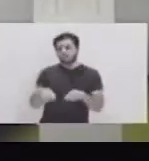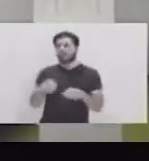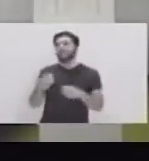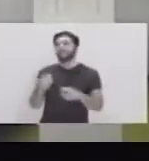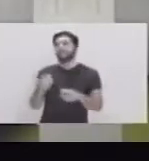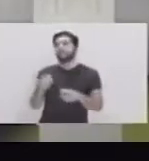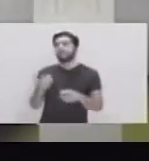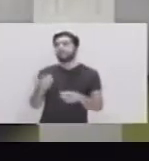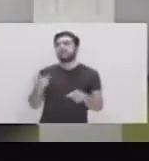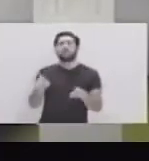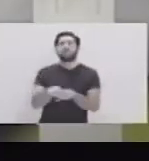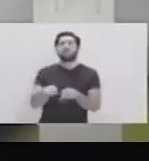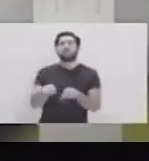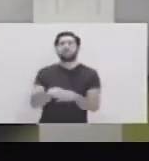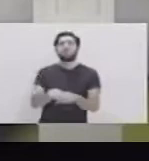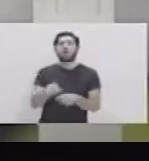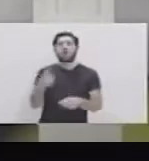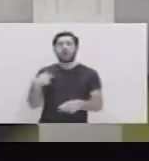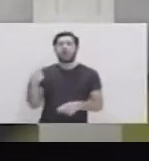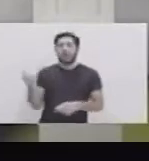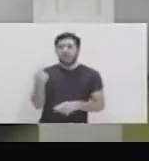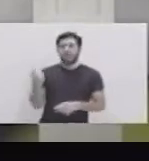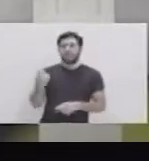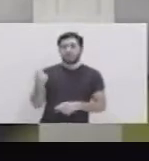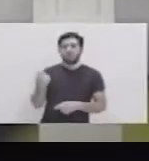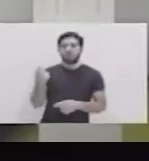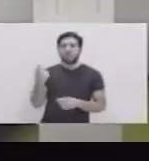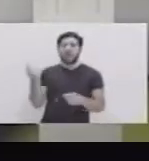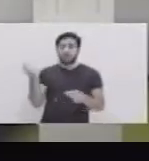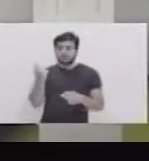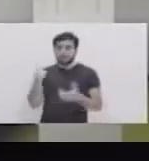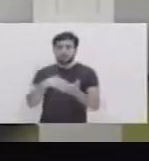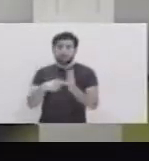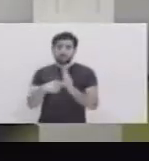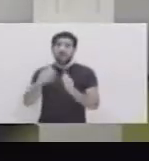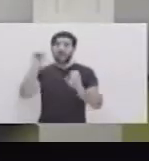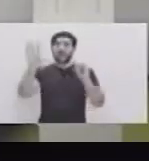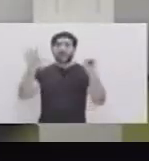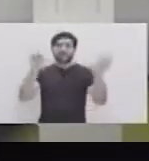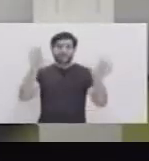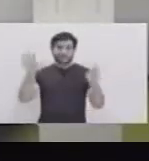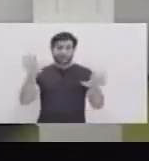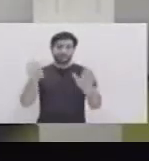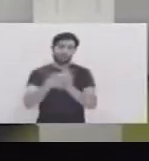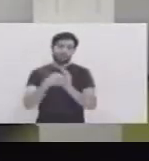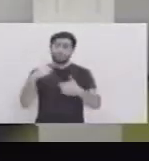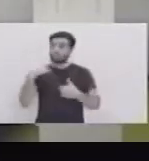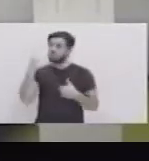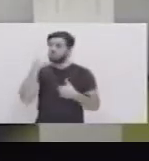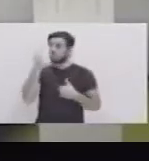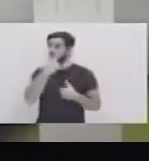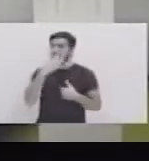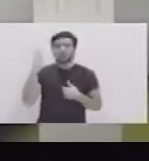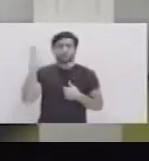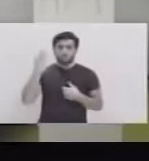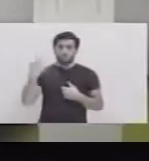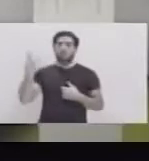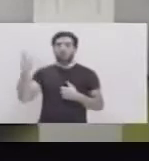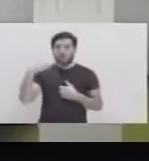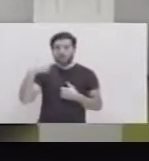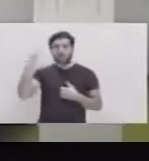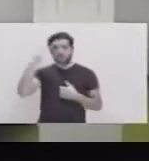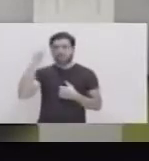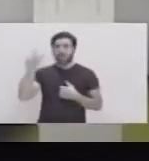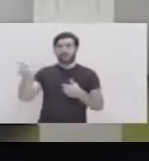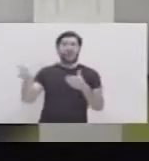sepa que como esta frase muy bonita que dice que los amigos son como las estrellas, ¿verdad? Que aunque no las veas todos los